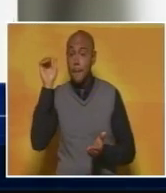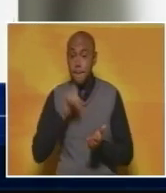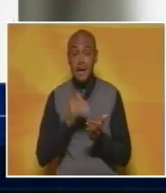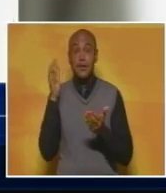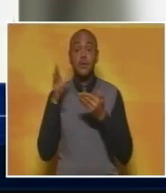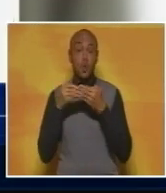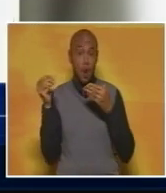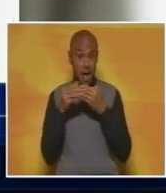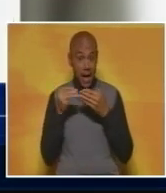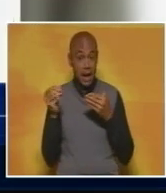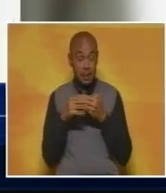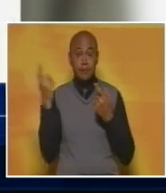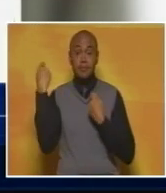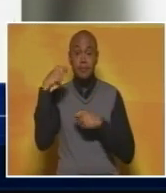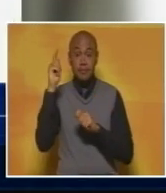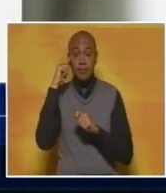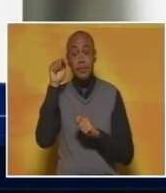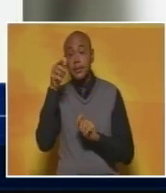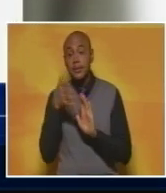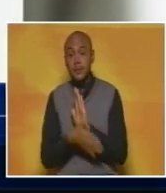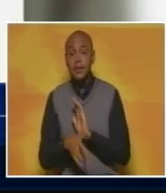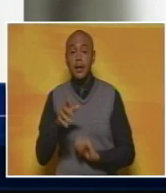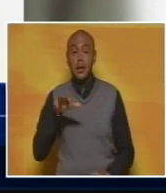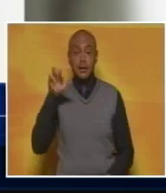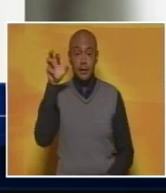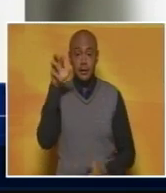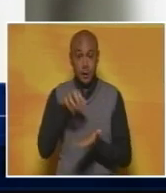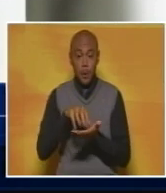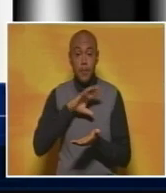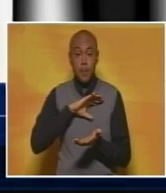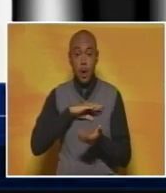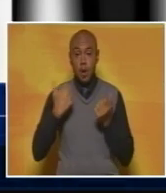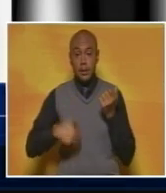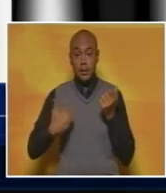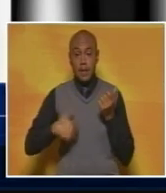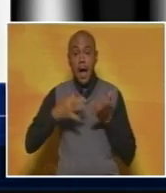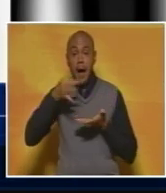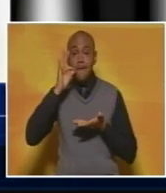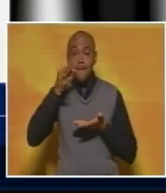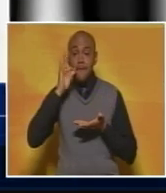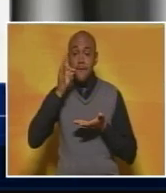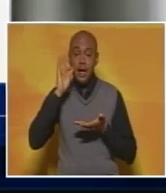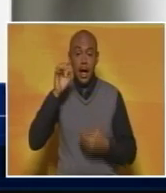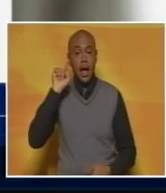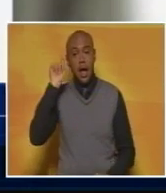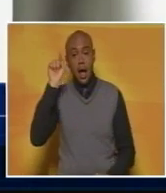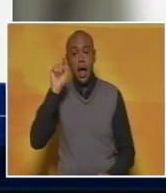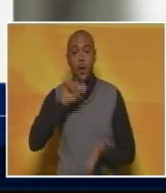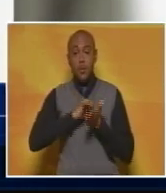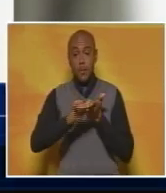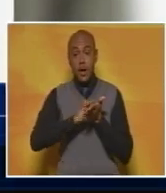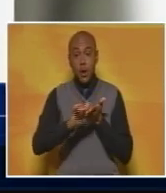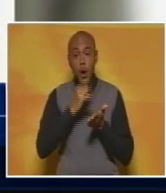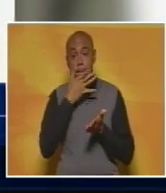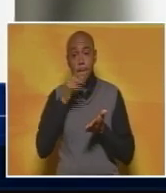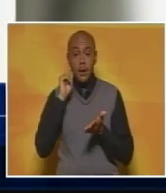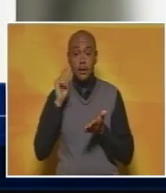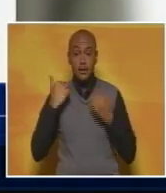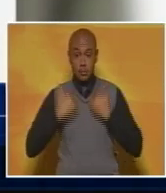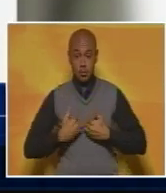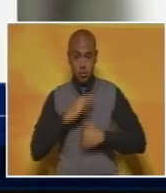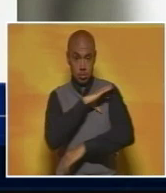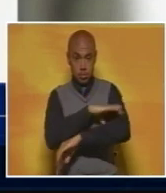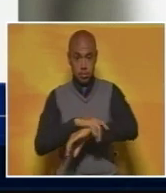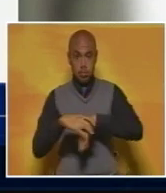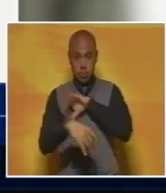$334,000. Esto fue en una subasta en el Hard Rock Café de Nueva York. Según la firma, a cargo el suéter es uno